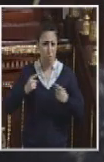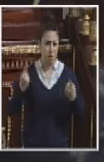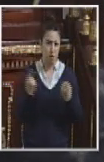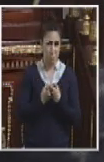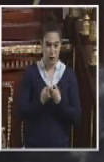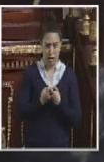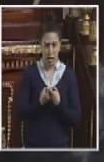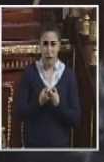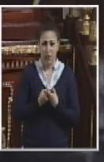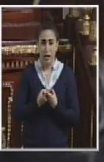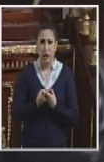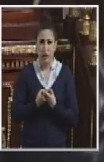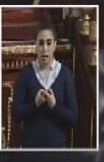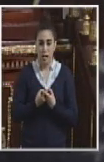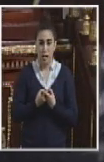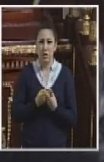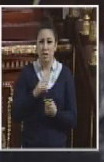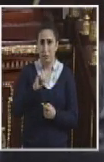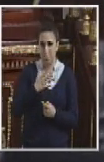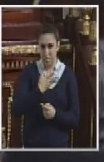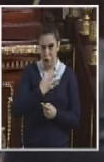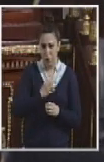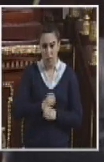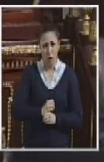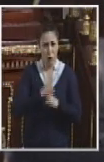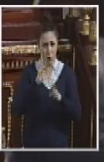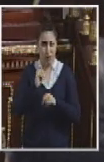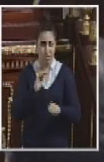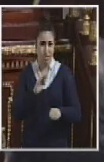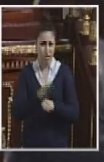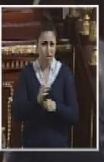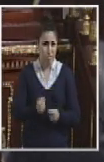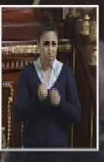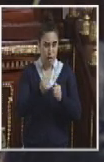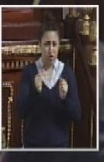claro que tiene un absoluto fundamento, y por el contrario,